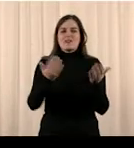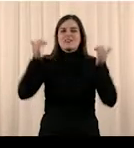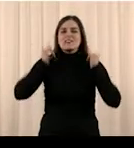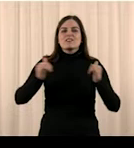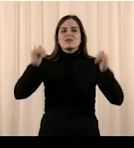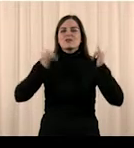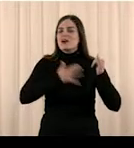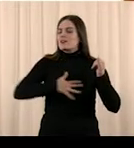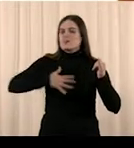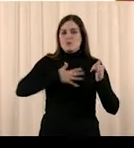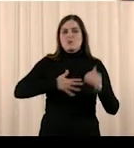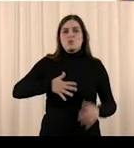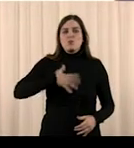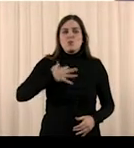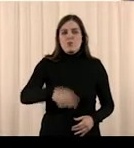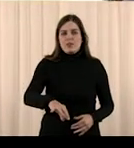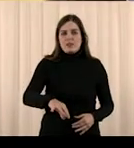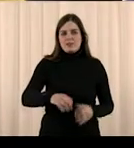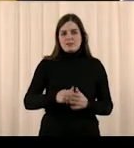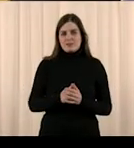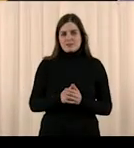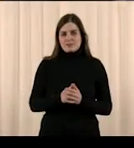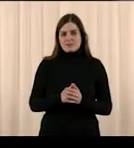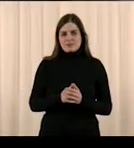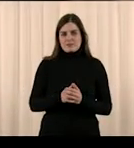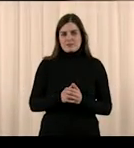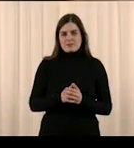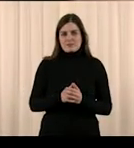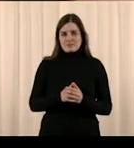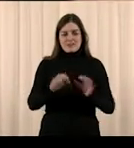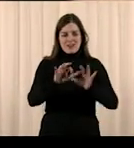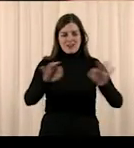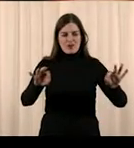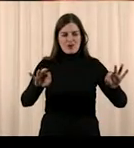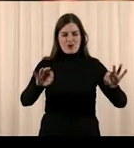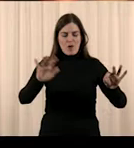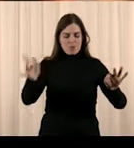something that touches your heart. Tienes algo que te toca el corazón.